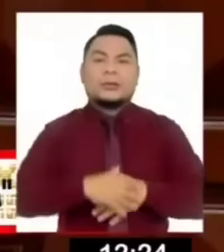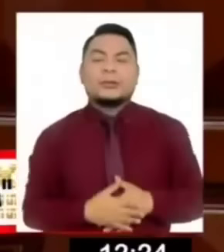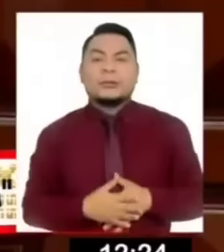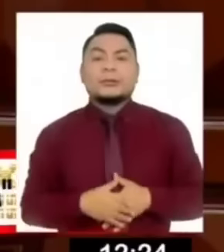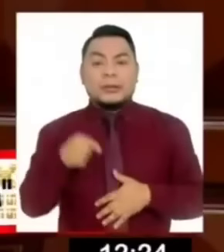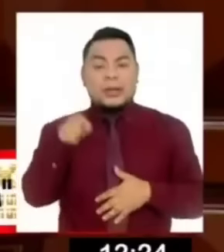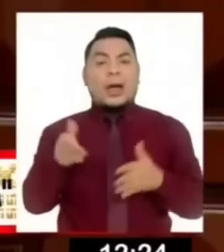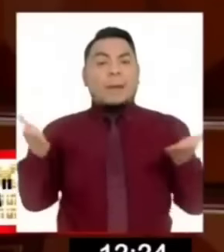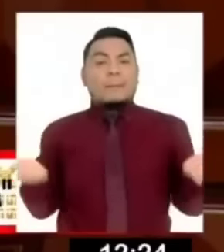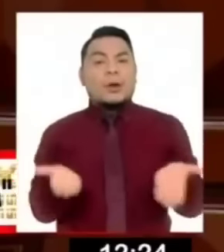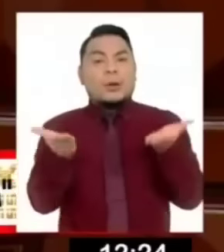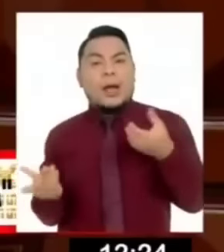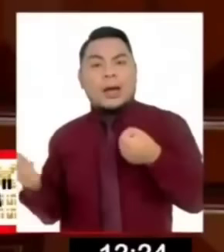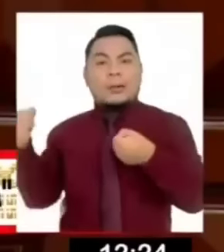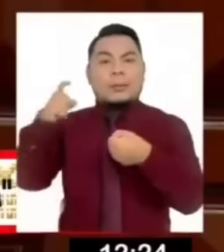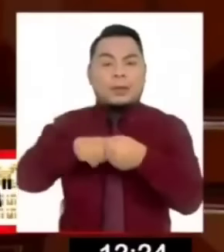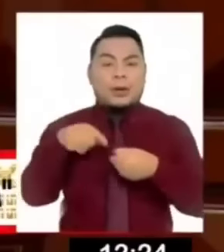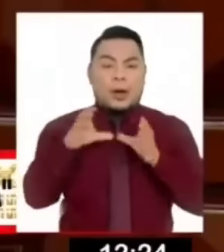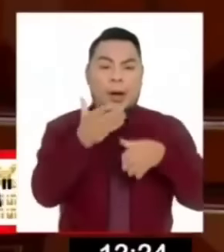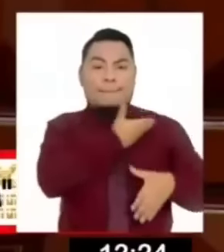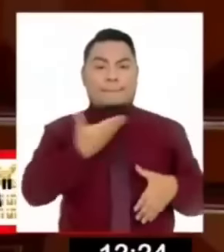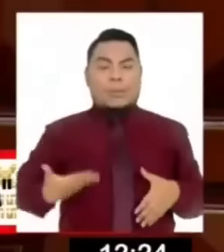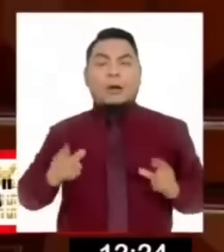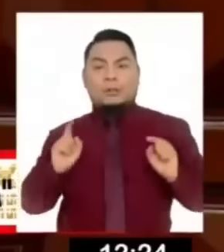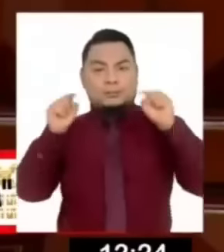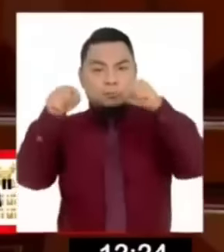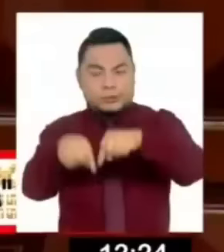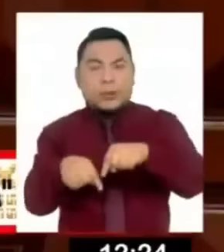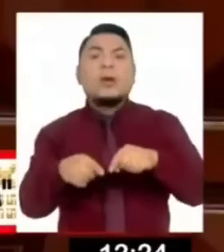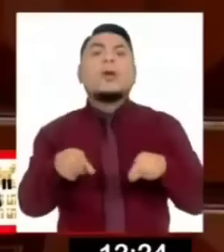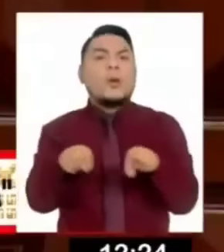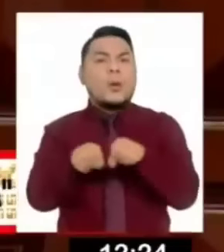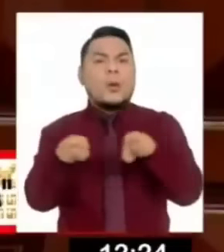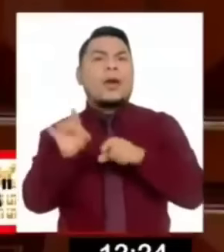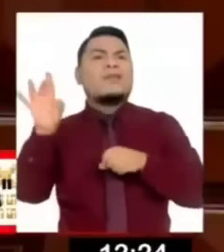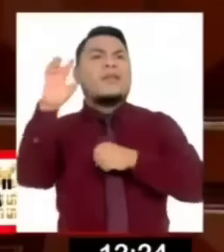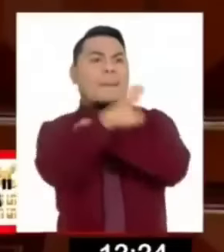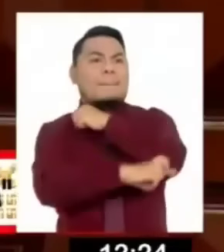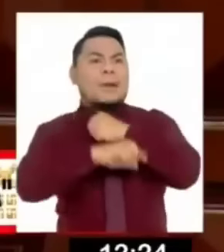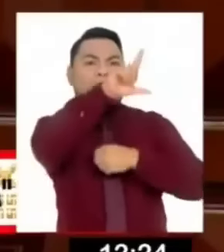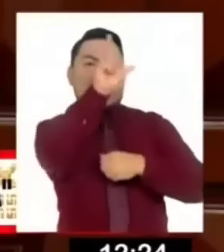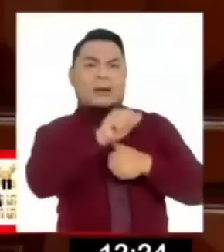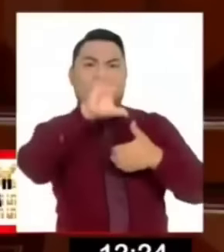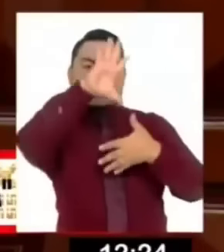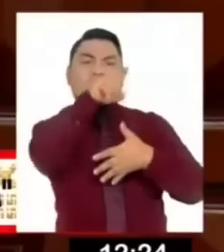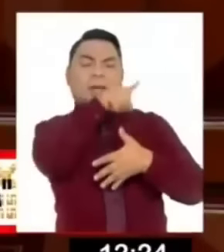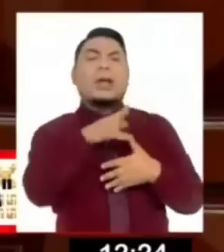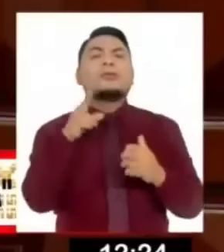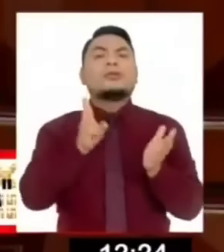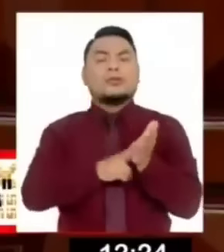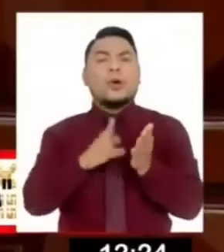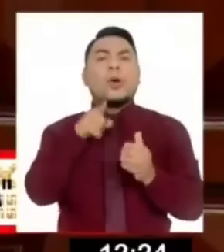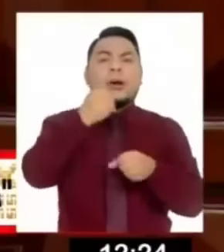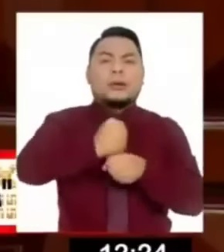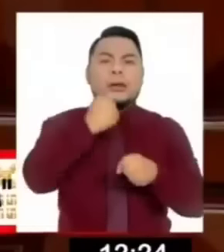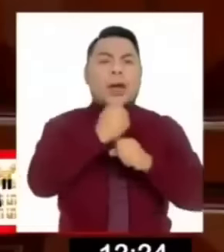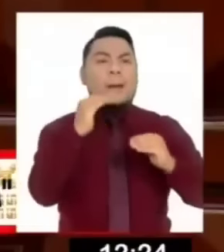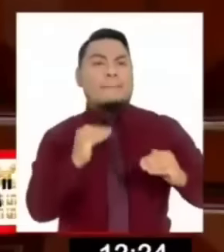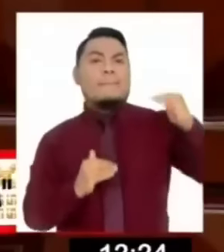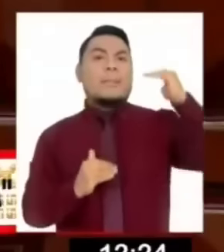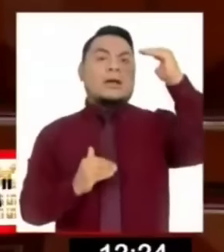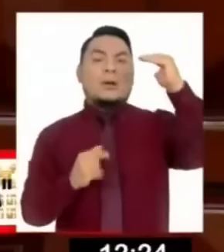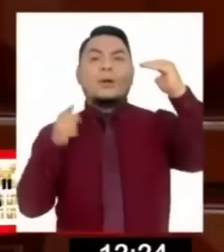Se promoverá la participación del Estado, como la hacen todos los países de la región, como socio o ejecutor